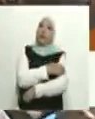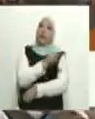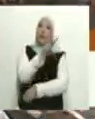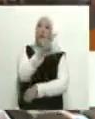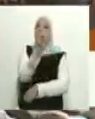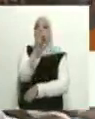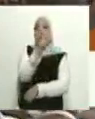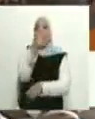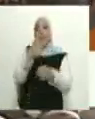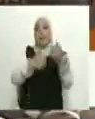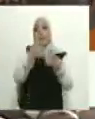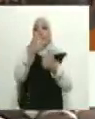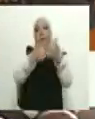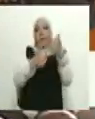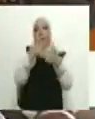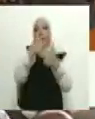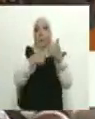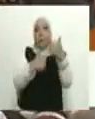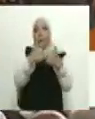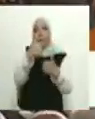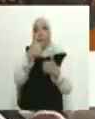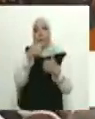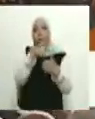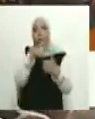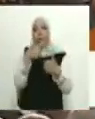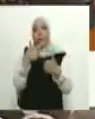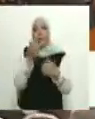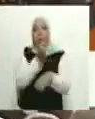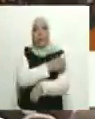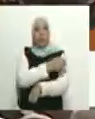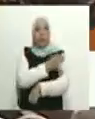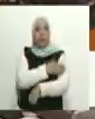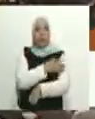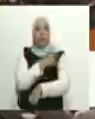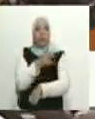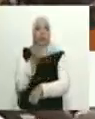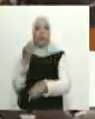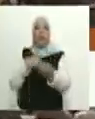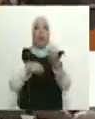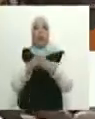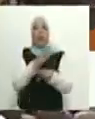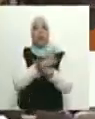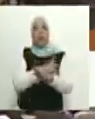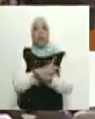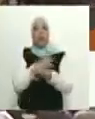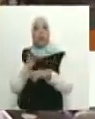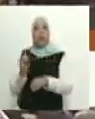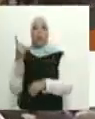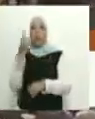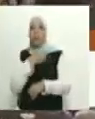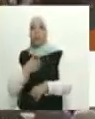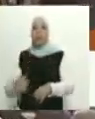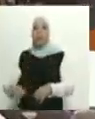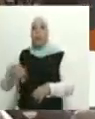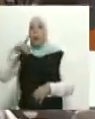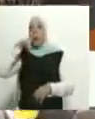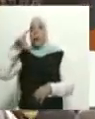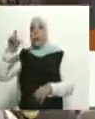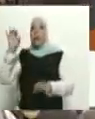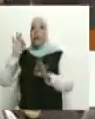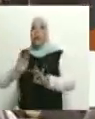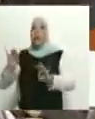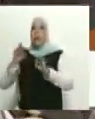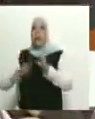20 candidatos. Nosotros le decimos a ellos, jueguen bastante que tienen más oportunidad. Nosotros tenemos a Nicolás Maduro para